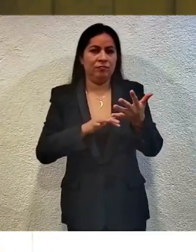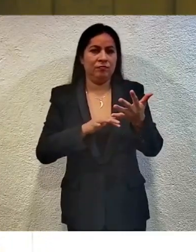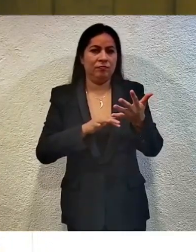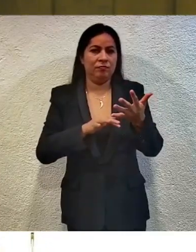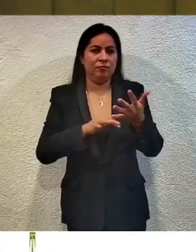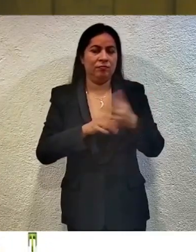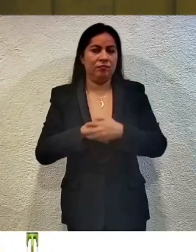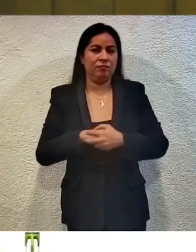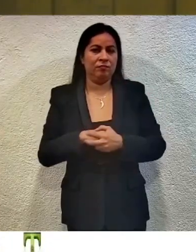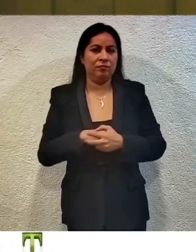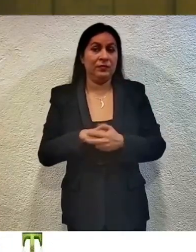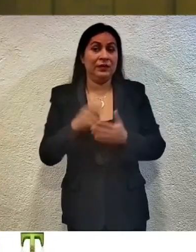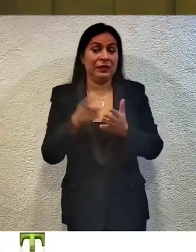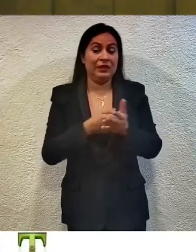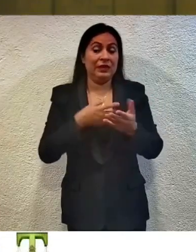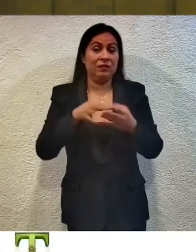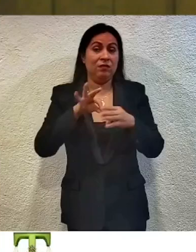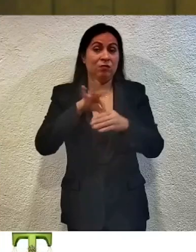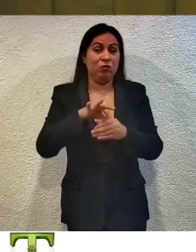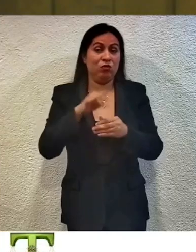de este voto